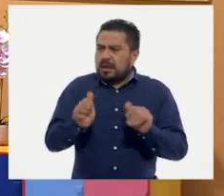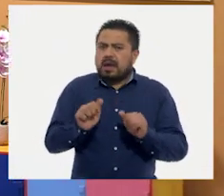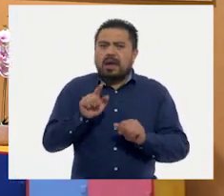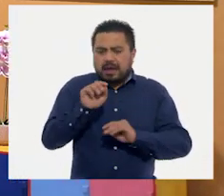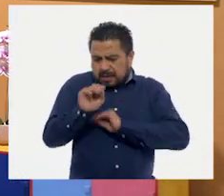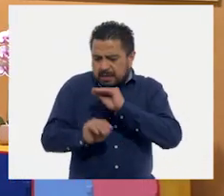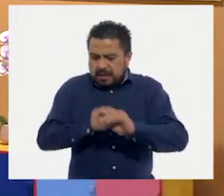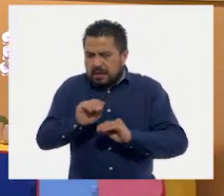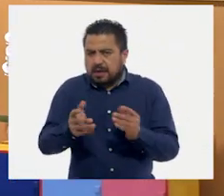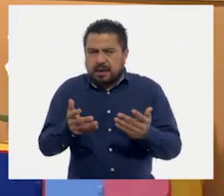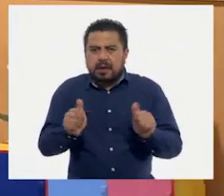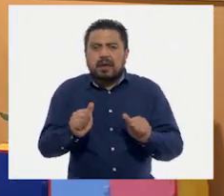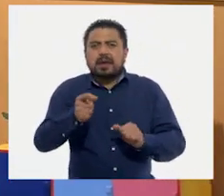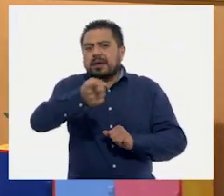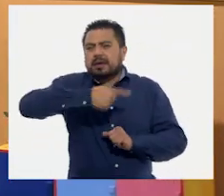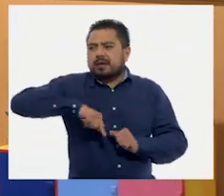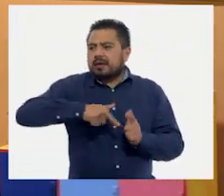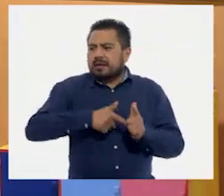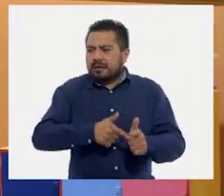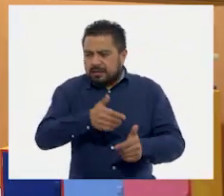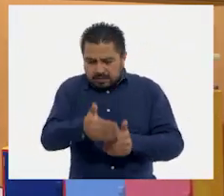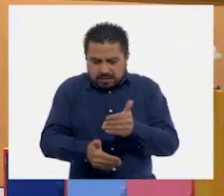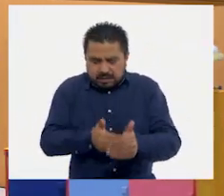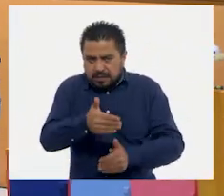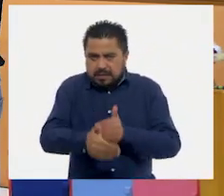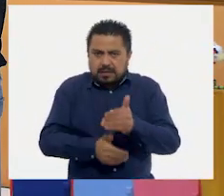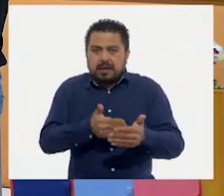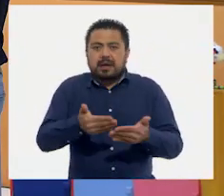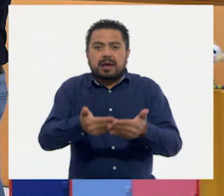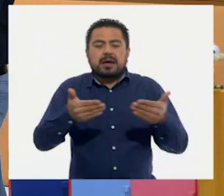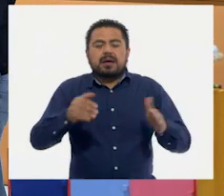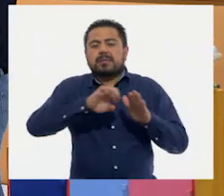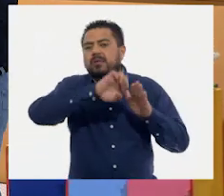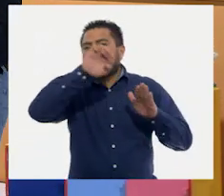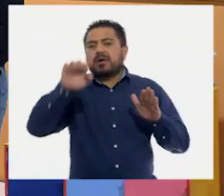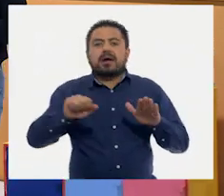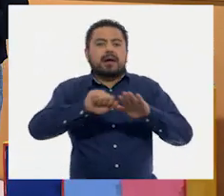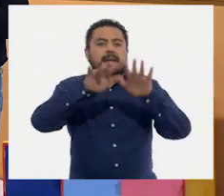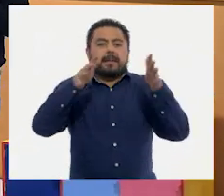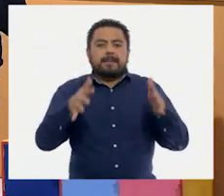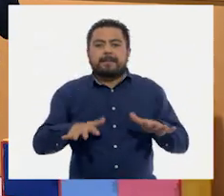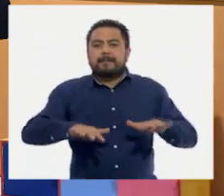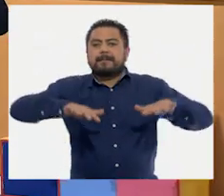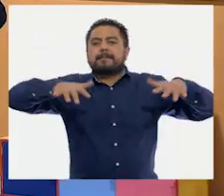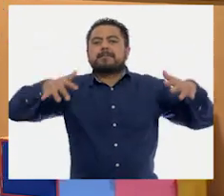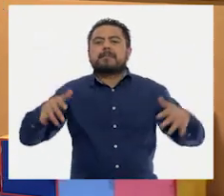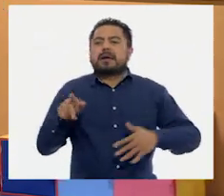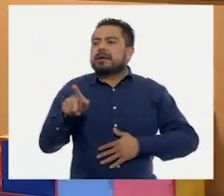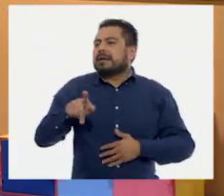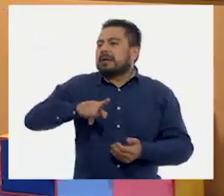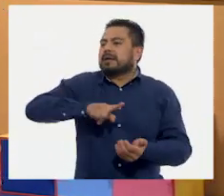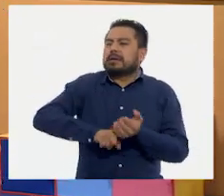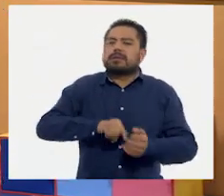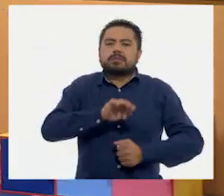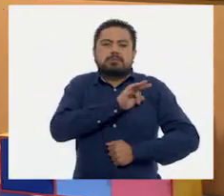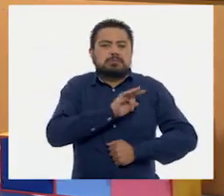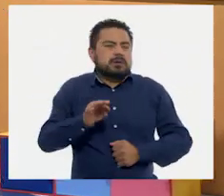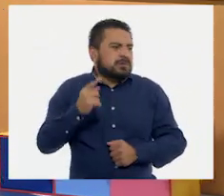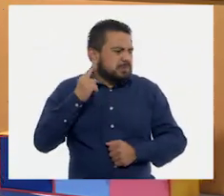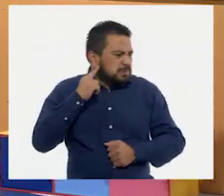están acomodados, vamos a hacer una secuencia de sonidos. Entonces, por ejemplo, el mar pudiera ser así como que